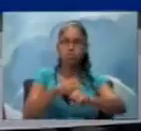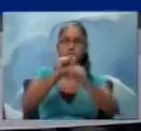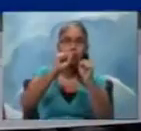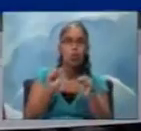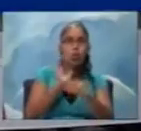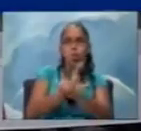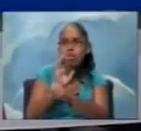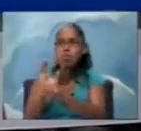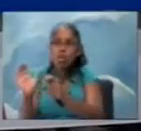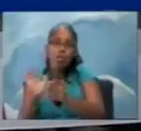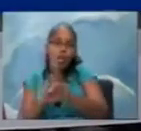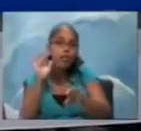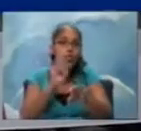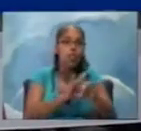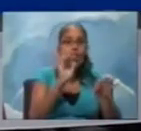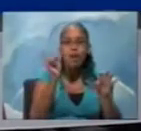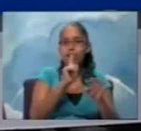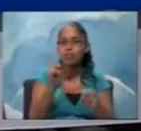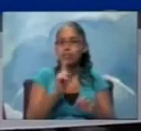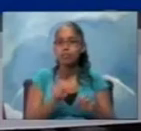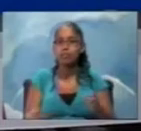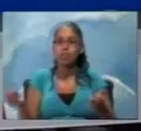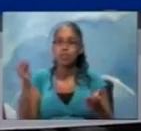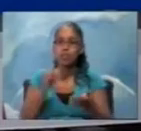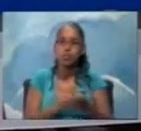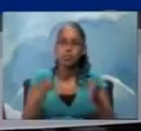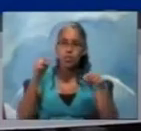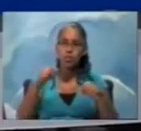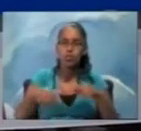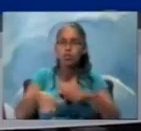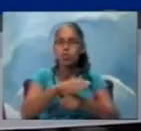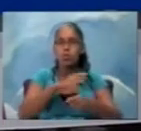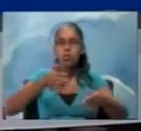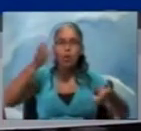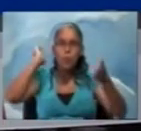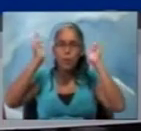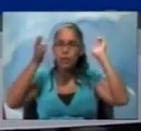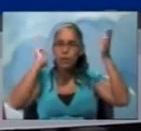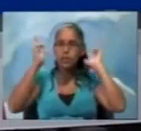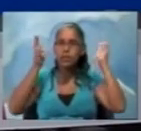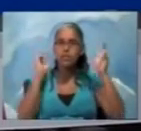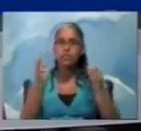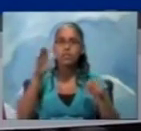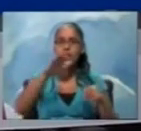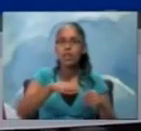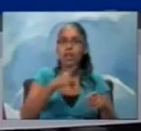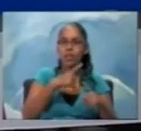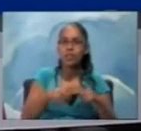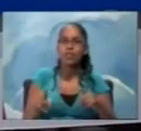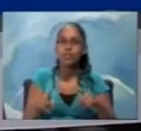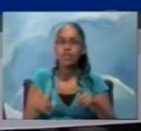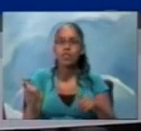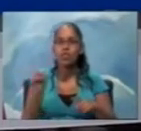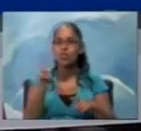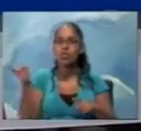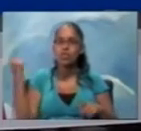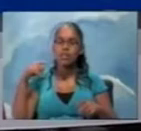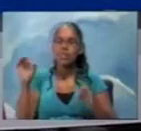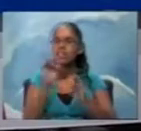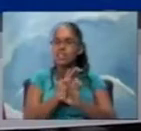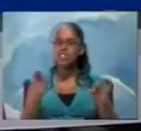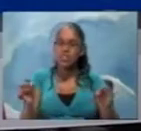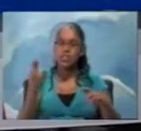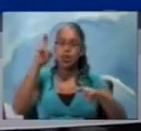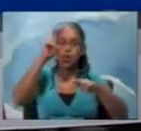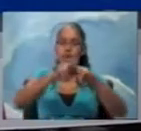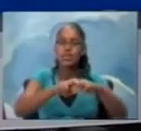¡No! Una vez se montó sobre un pollino de burra y andaba en pelo. No tenía ni siquiera una